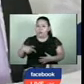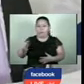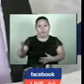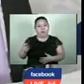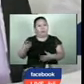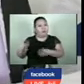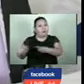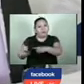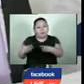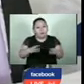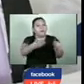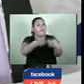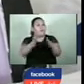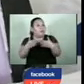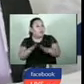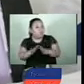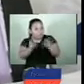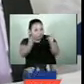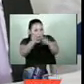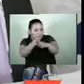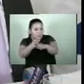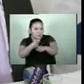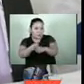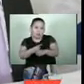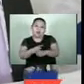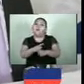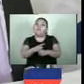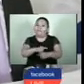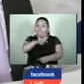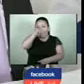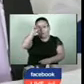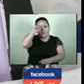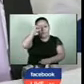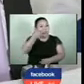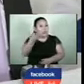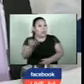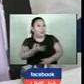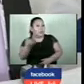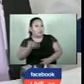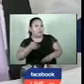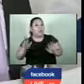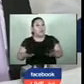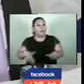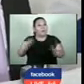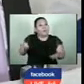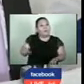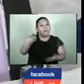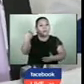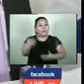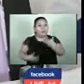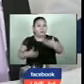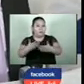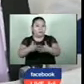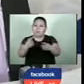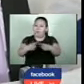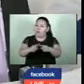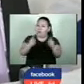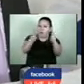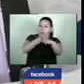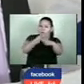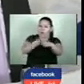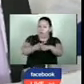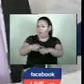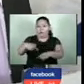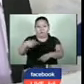una dinámica en su desarrollo. Siempre hay cambios que son necesarios por la naturaleza de los procesos, pero estos cambios se hacen